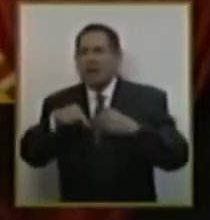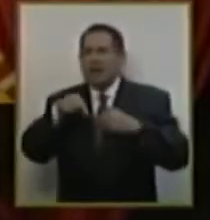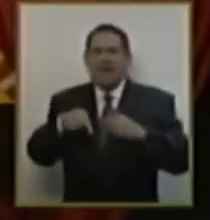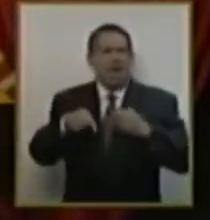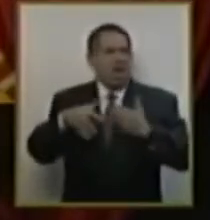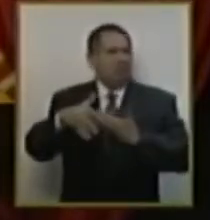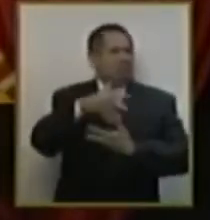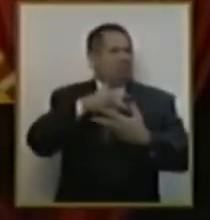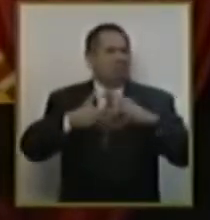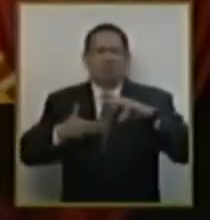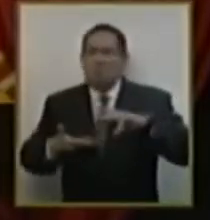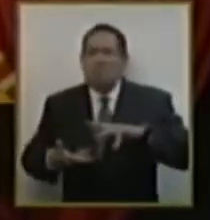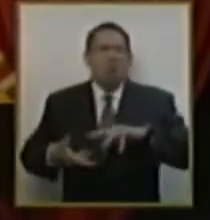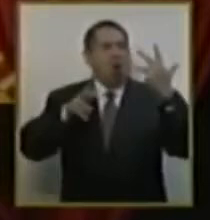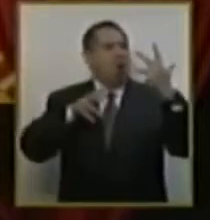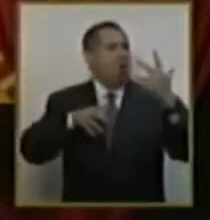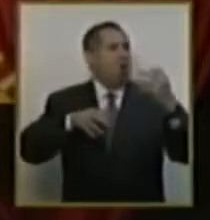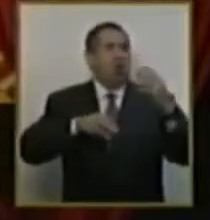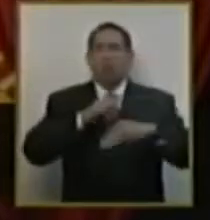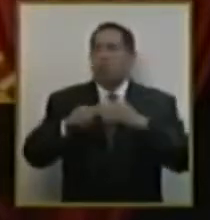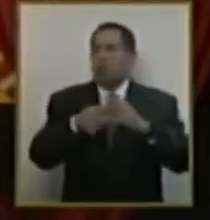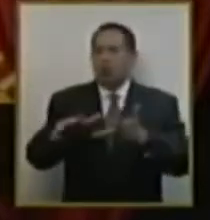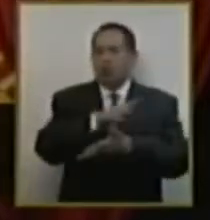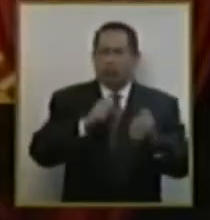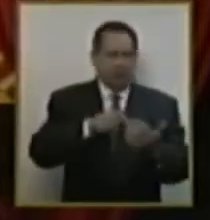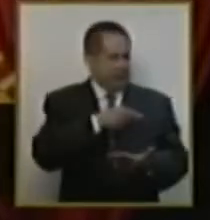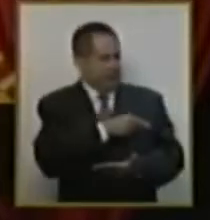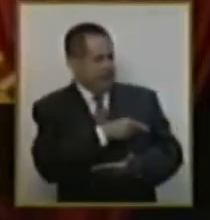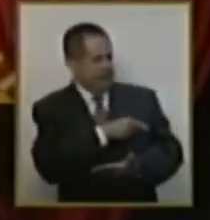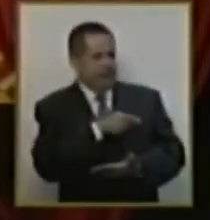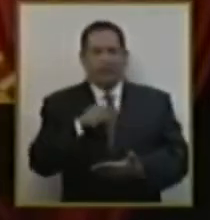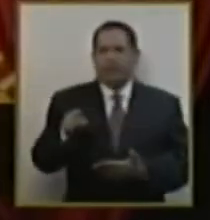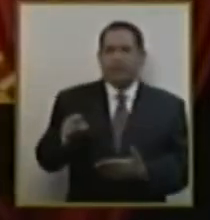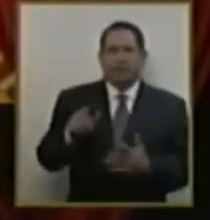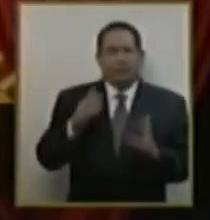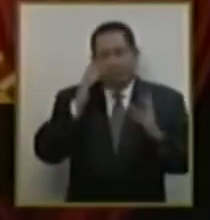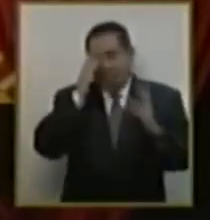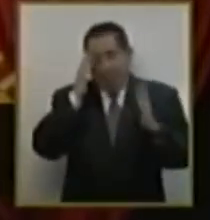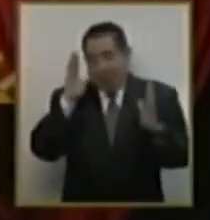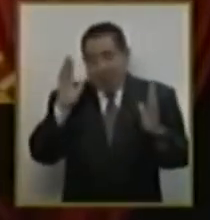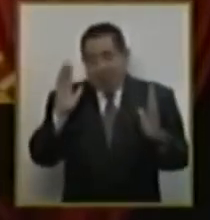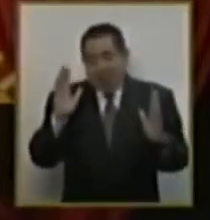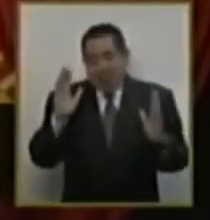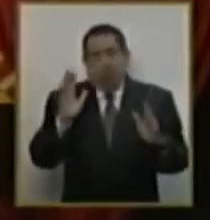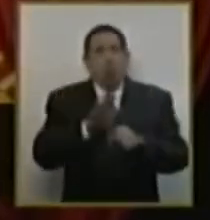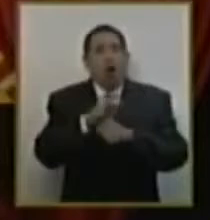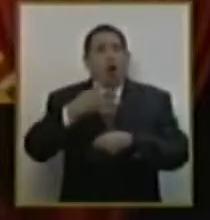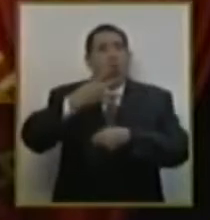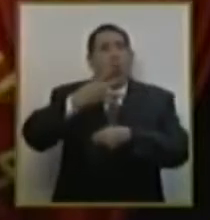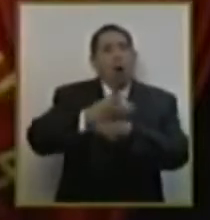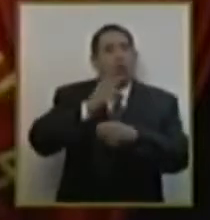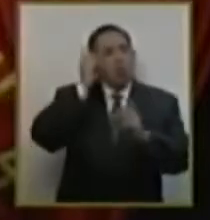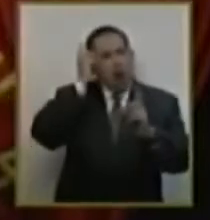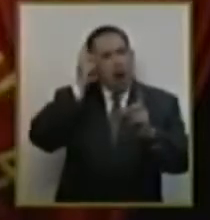y destruir lo existente. No sé cuál será la cuarta de esas bestias, pero creo que puedo referirme